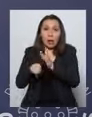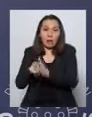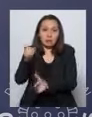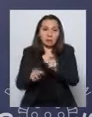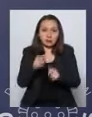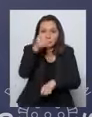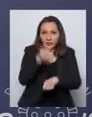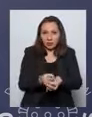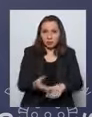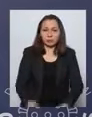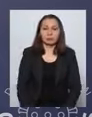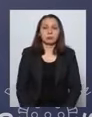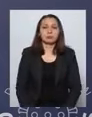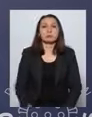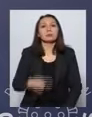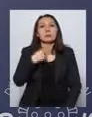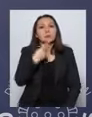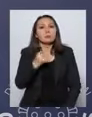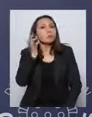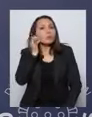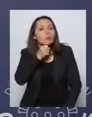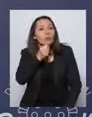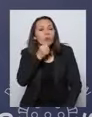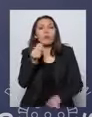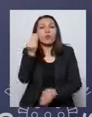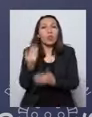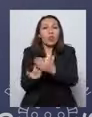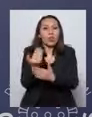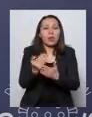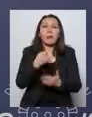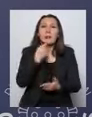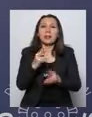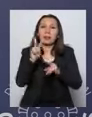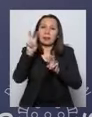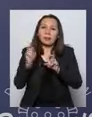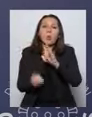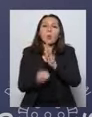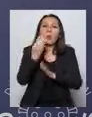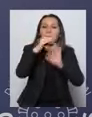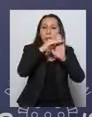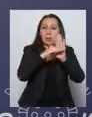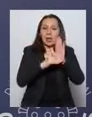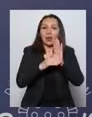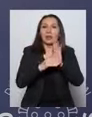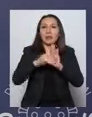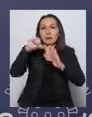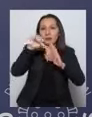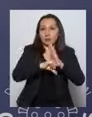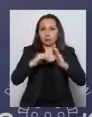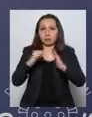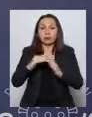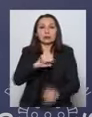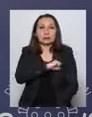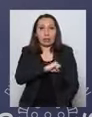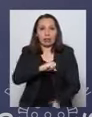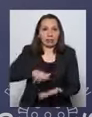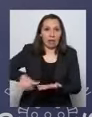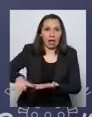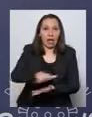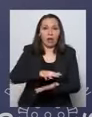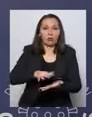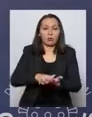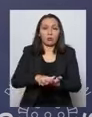nuevos casos ministro buenos días preguntarle con respecto a esta nueva medida de la cuarentena en santiago